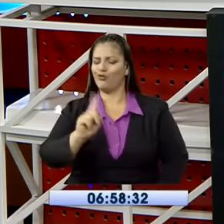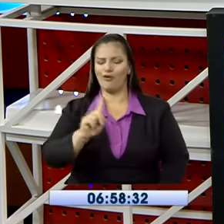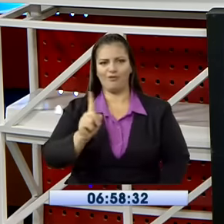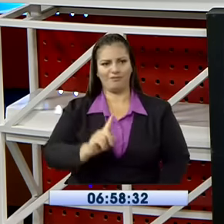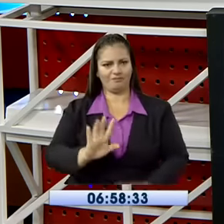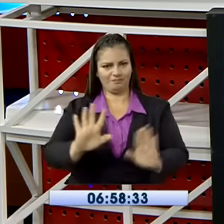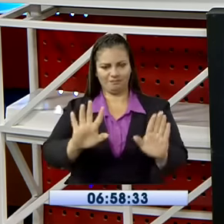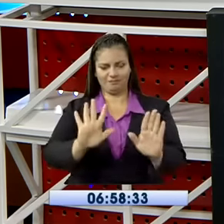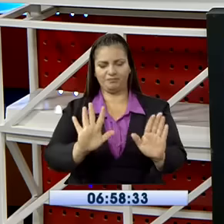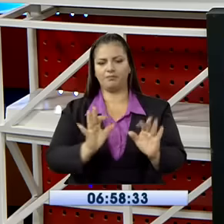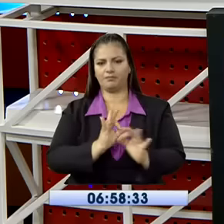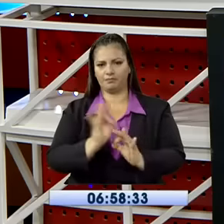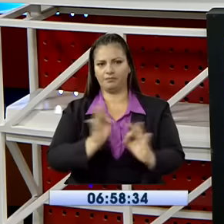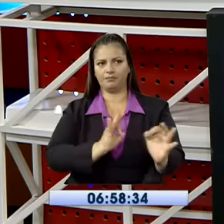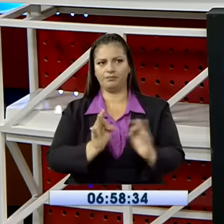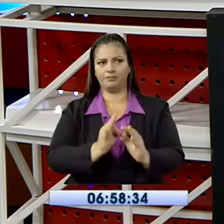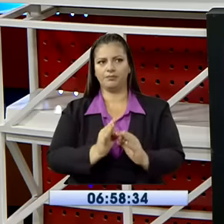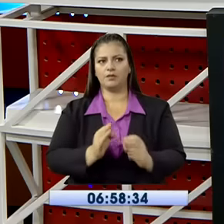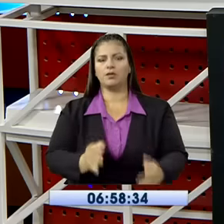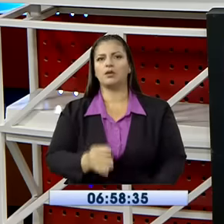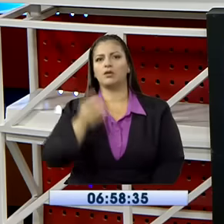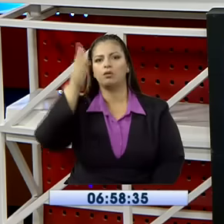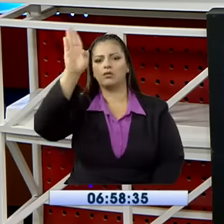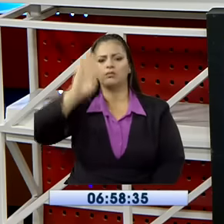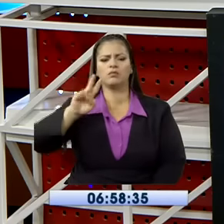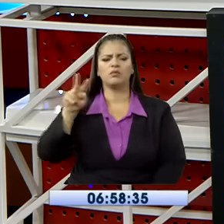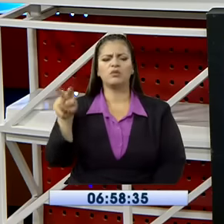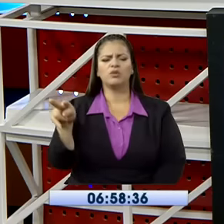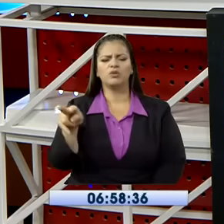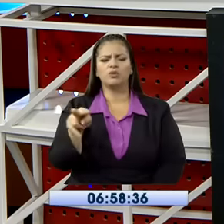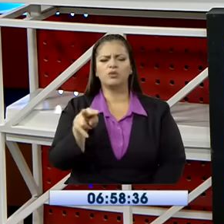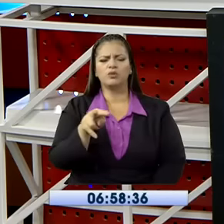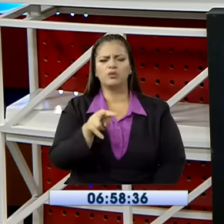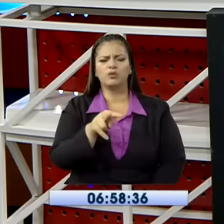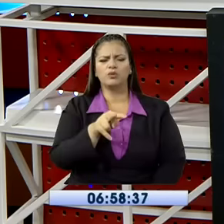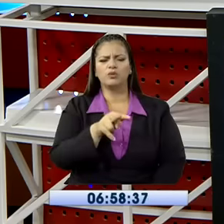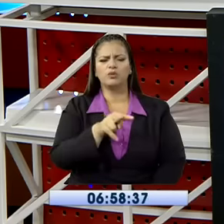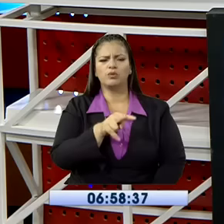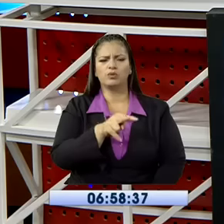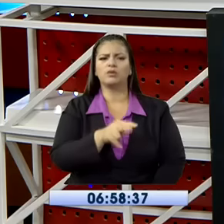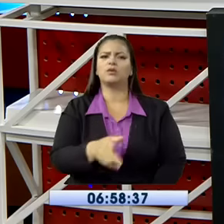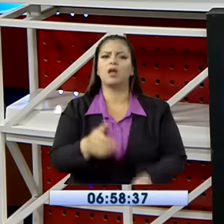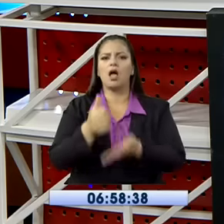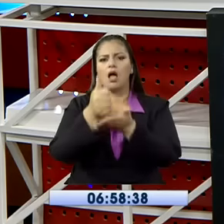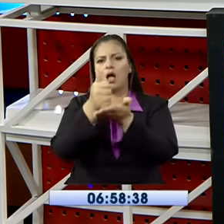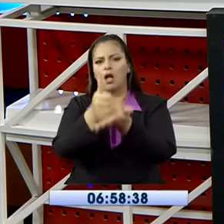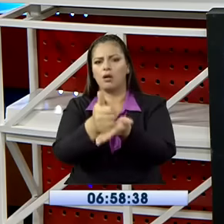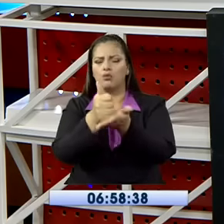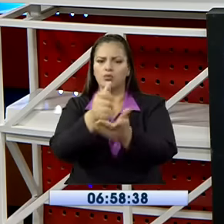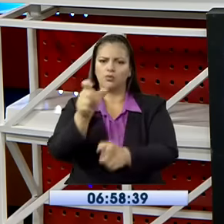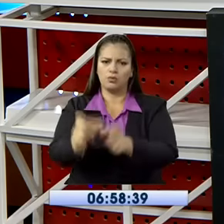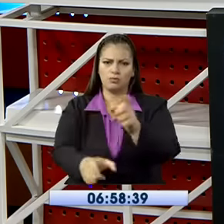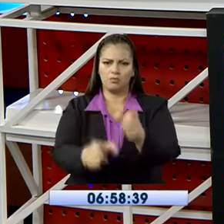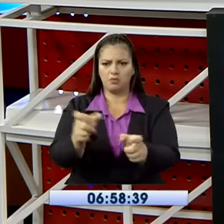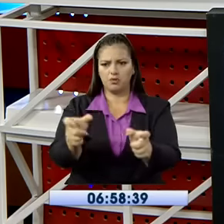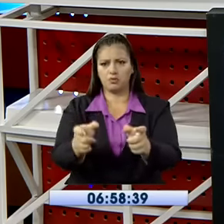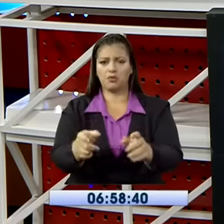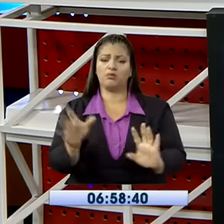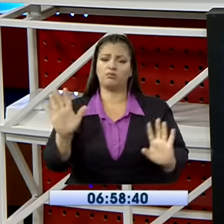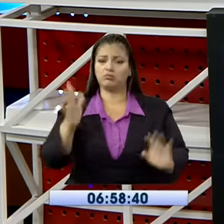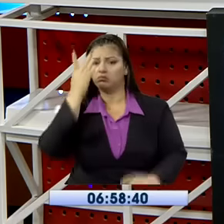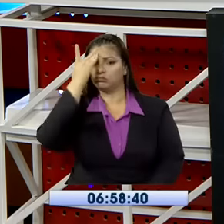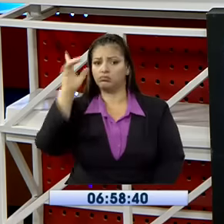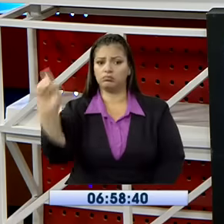Dios porque si Dios no interviniera pues el mundo no estaría como está Dios interviene en lo bueno y en lo malo son decisiones que